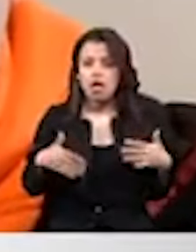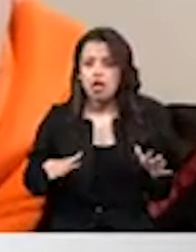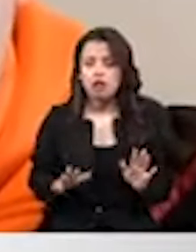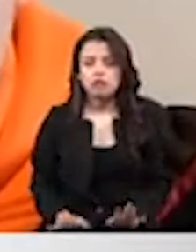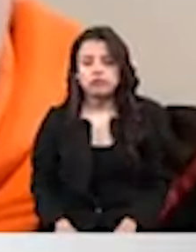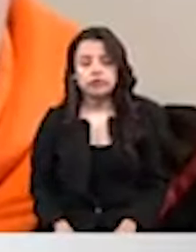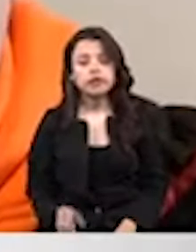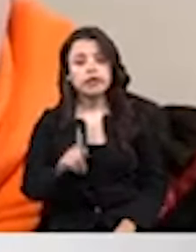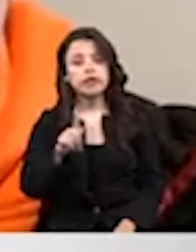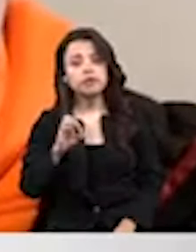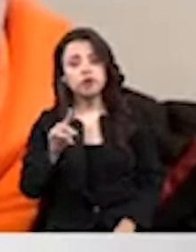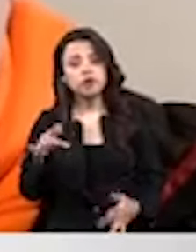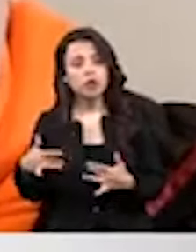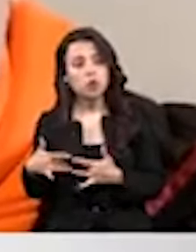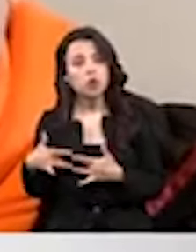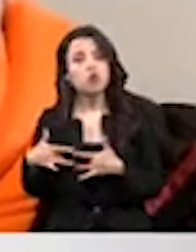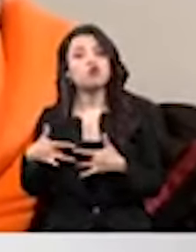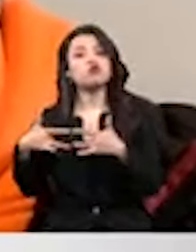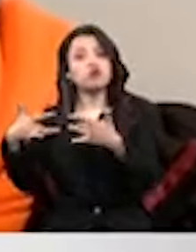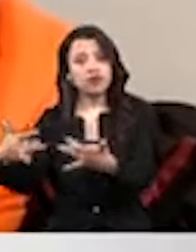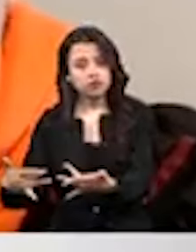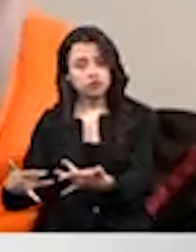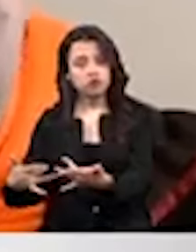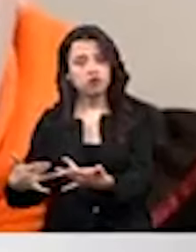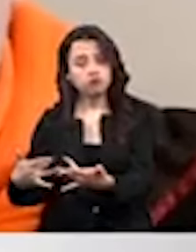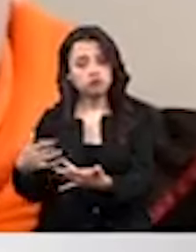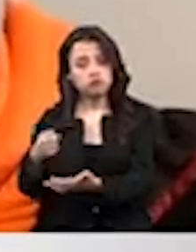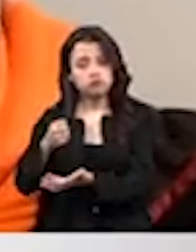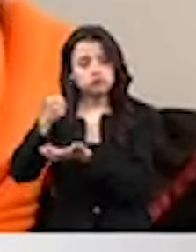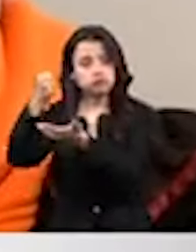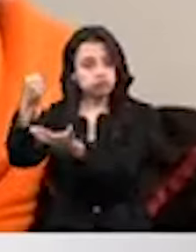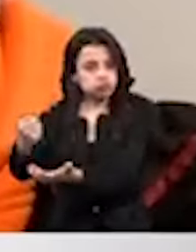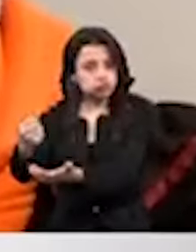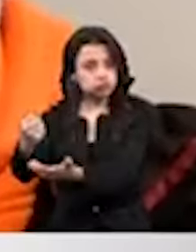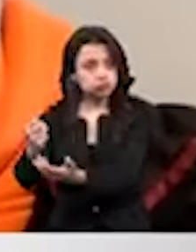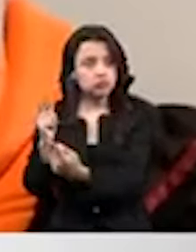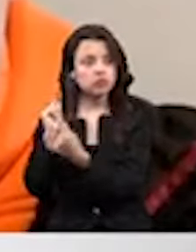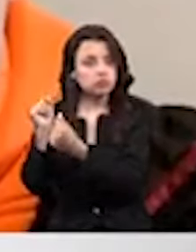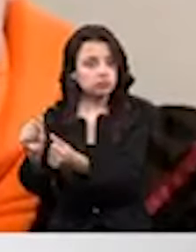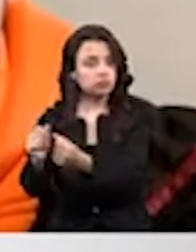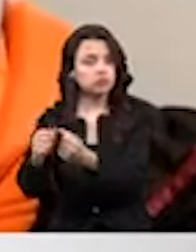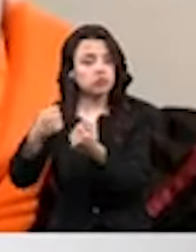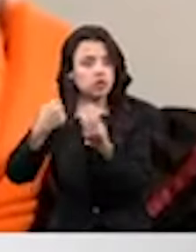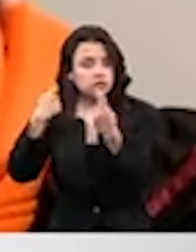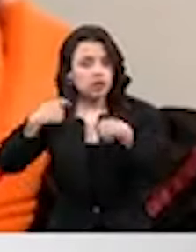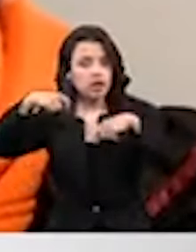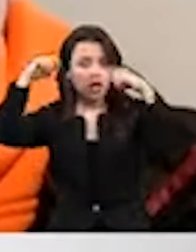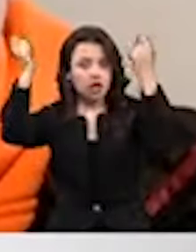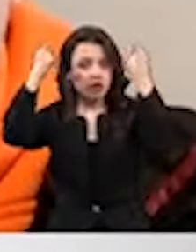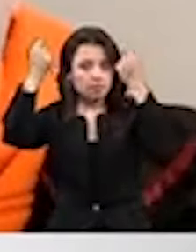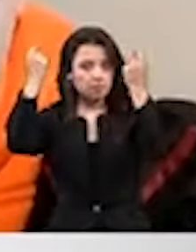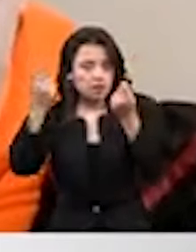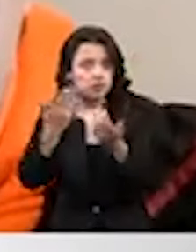que hizo FECODE al partido Colombia Humana y más no a la campaña presidencial. Realmente esperamos que sea